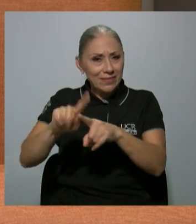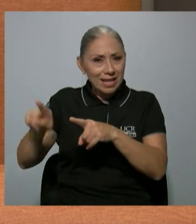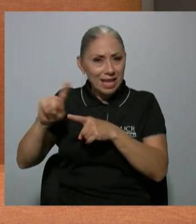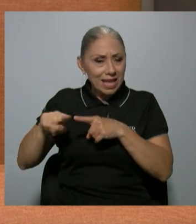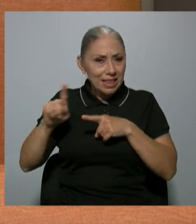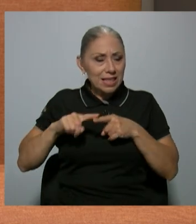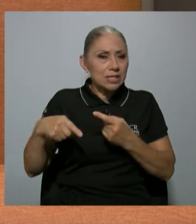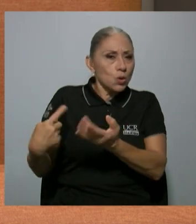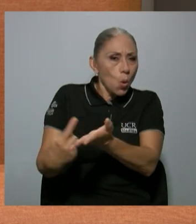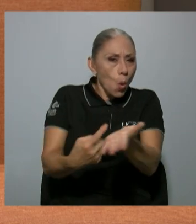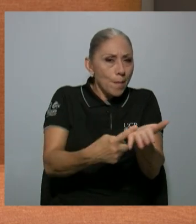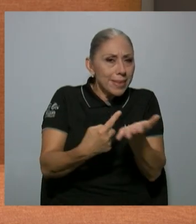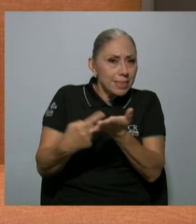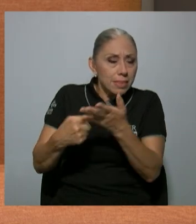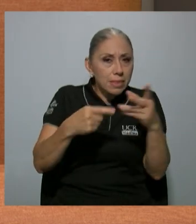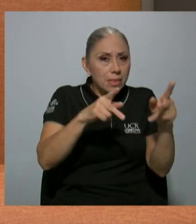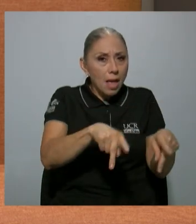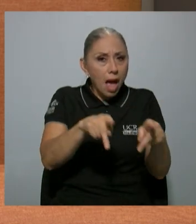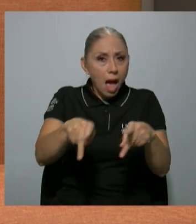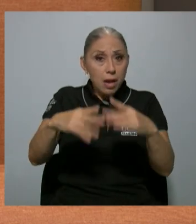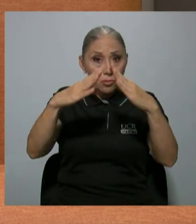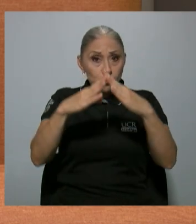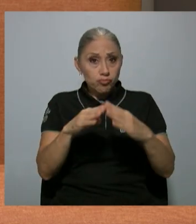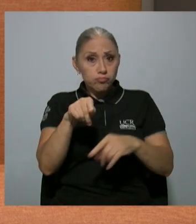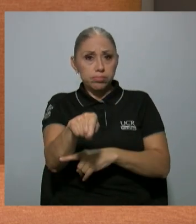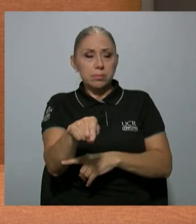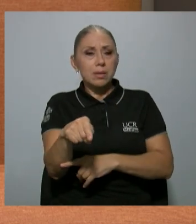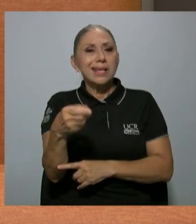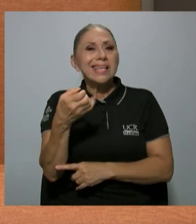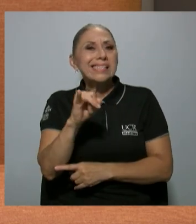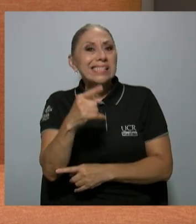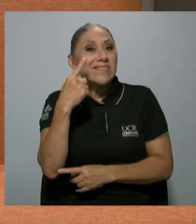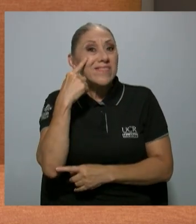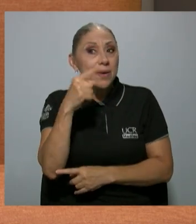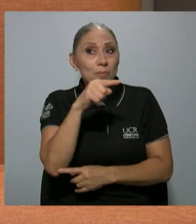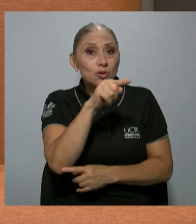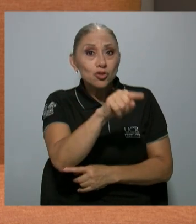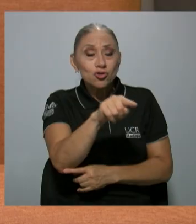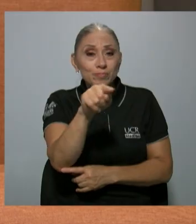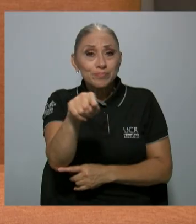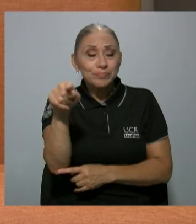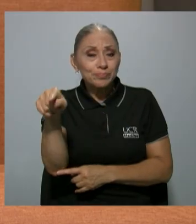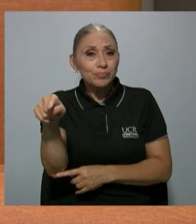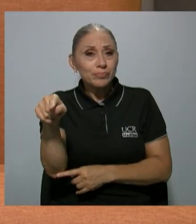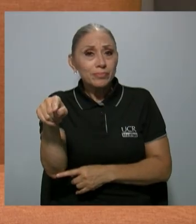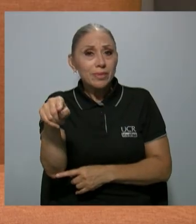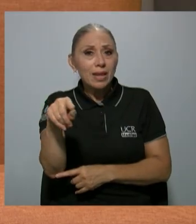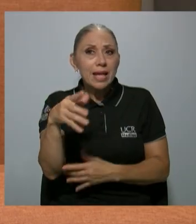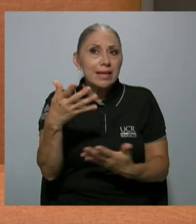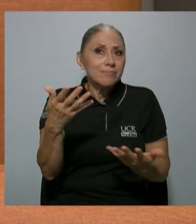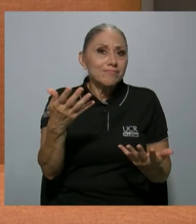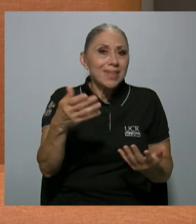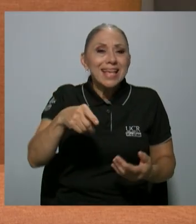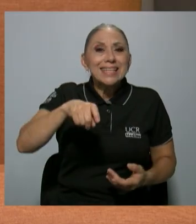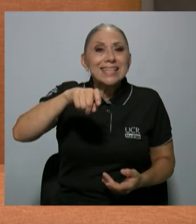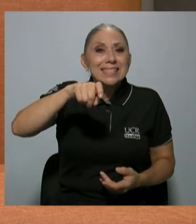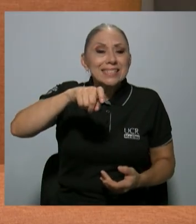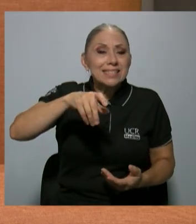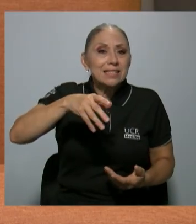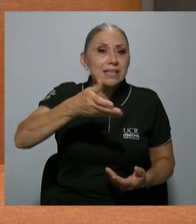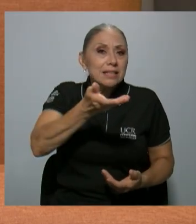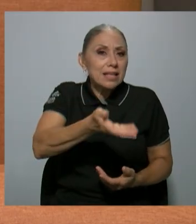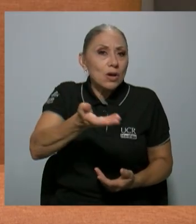comunidad, porque si nos ponemos a ver, ninguno de esas necesidades que